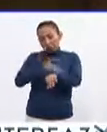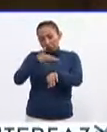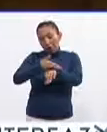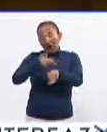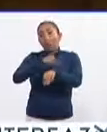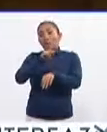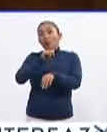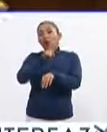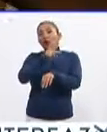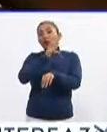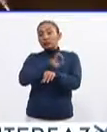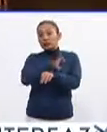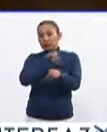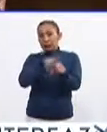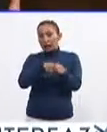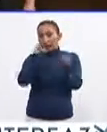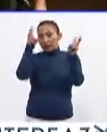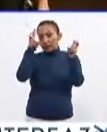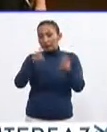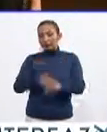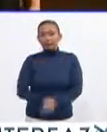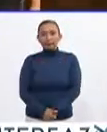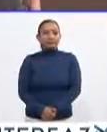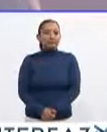de posgrados y especialidades.